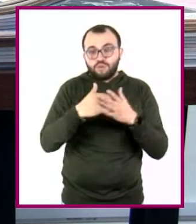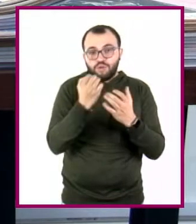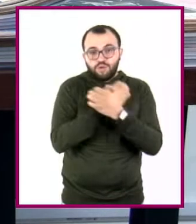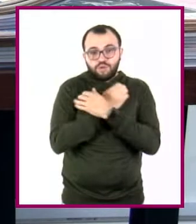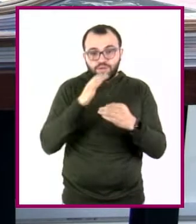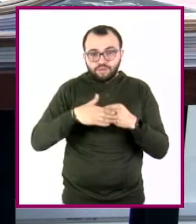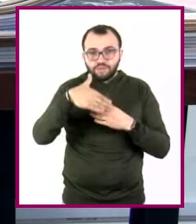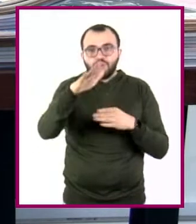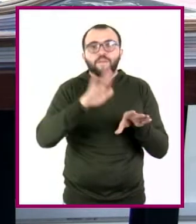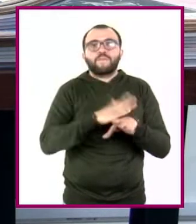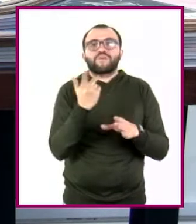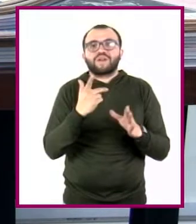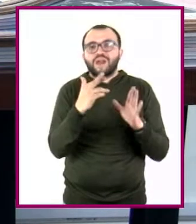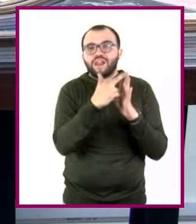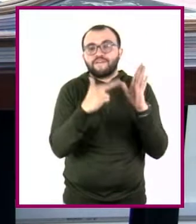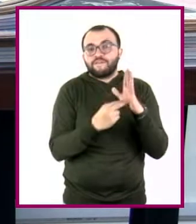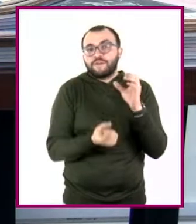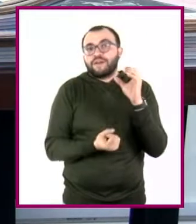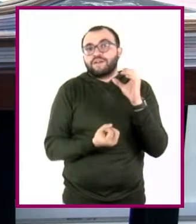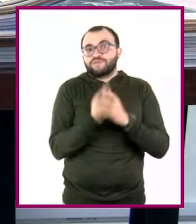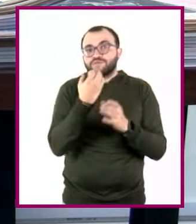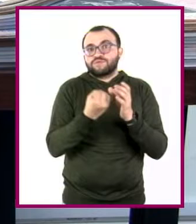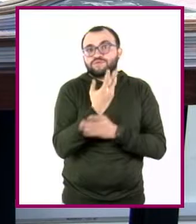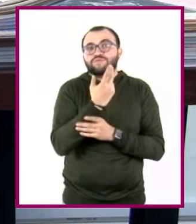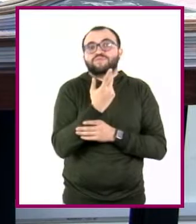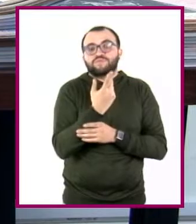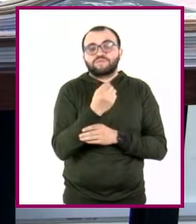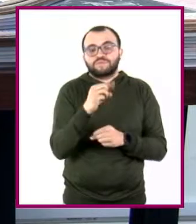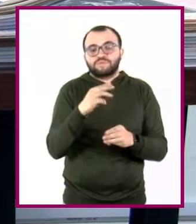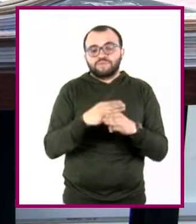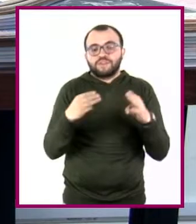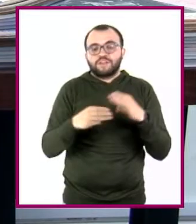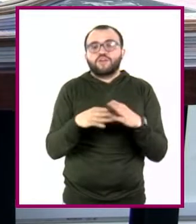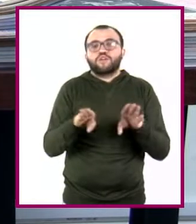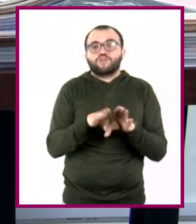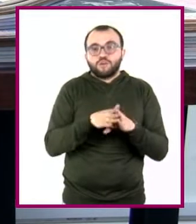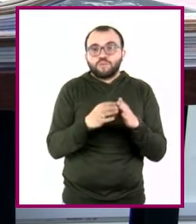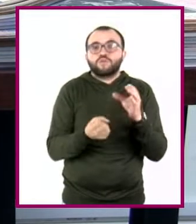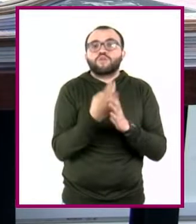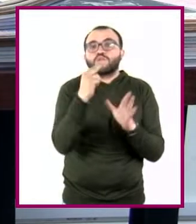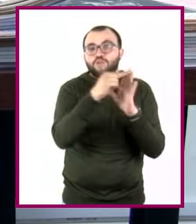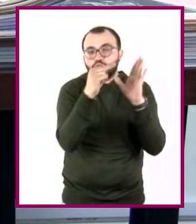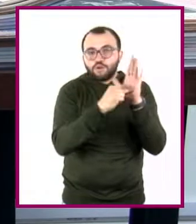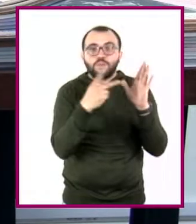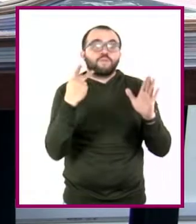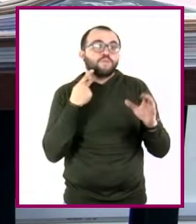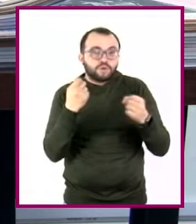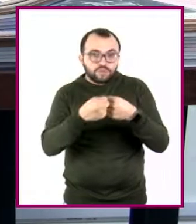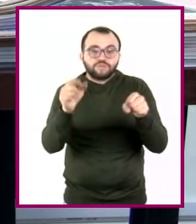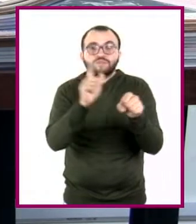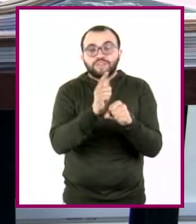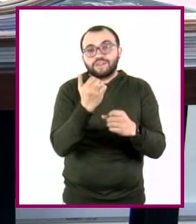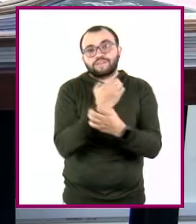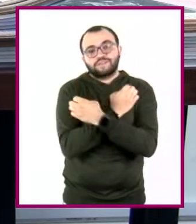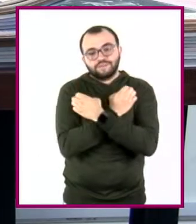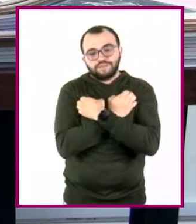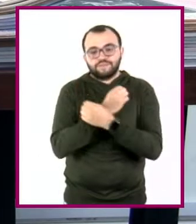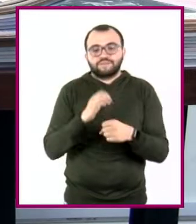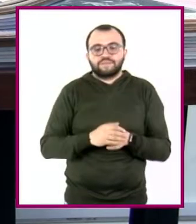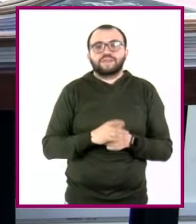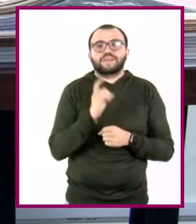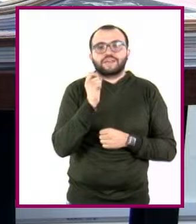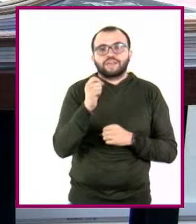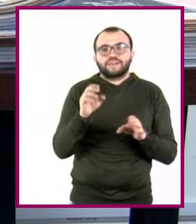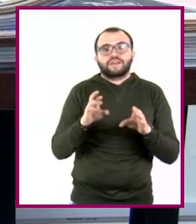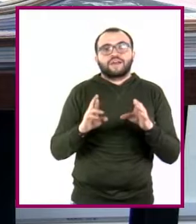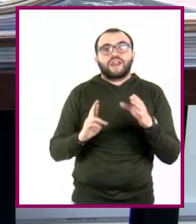reformas efectuadas en la materia, como la reestructuración de orden normativo, político, social y educativo, a través de